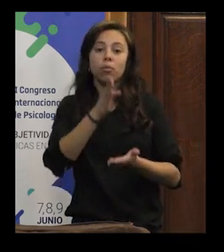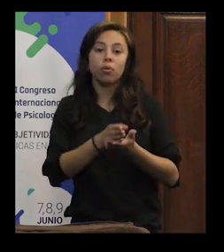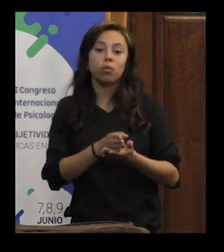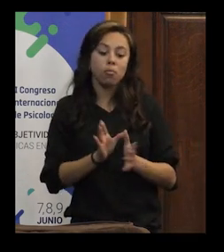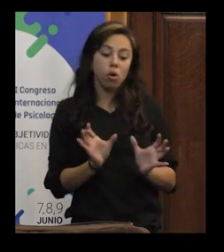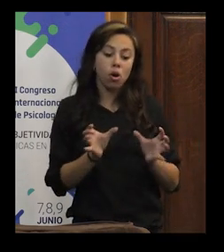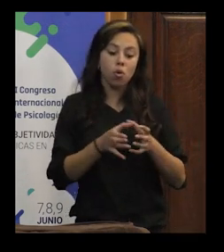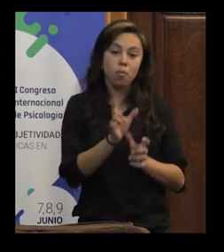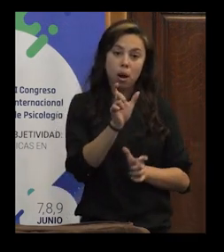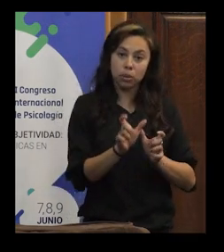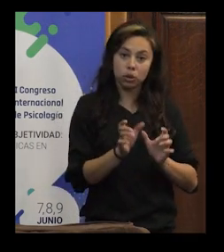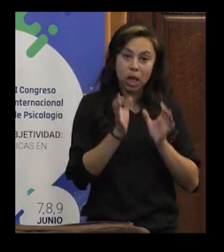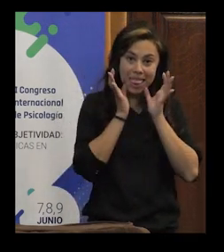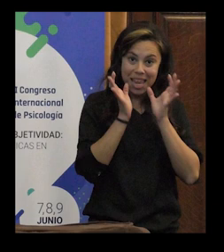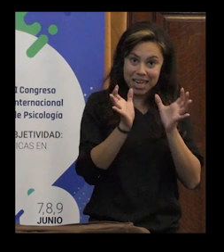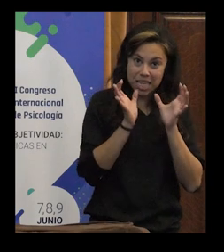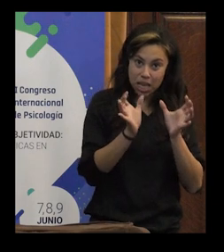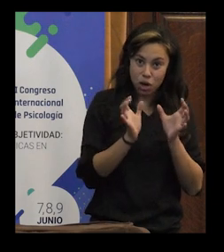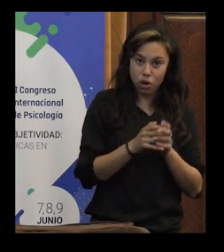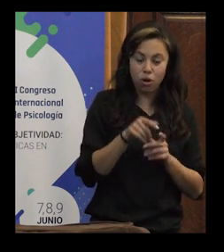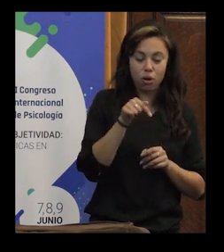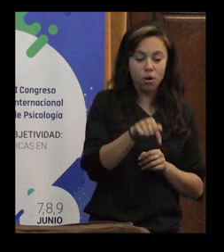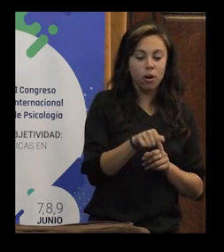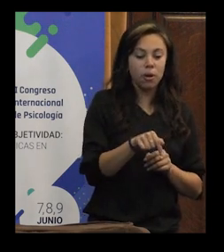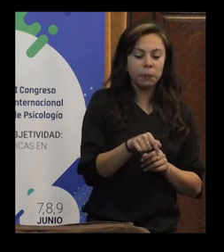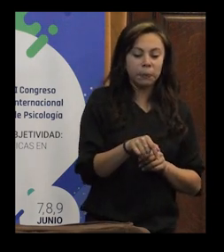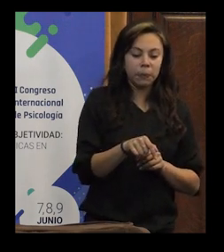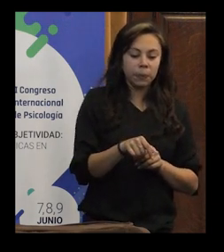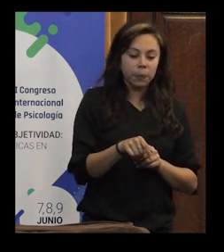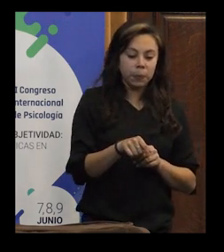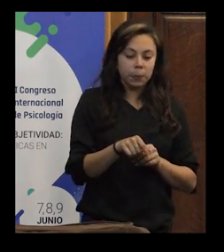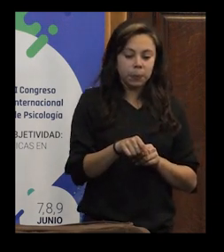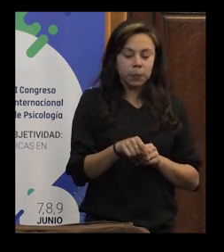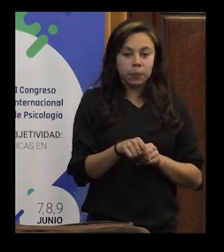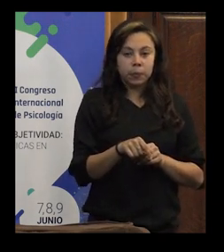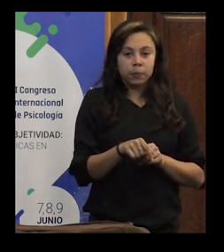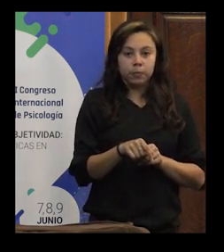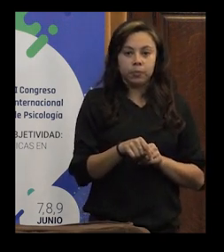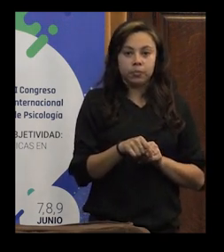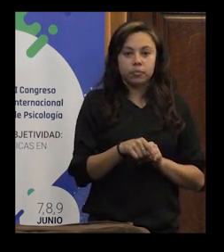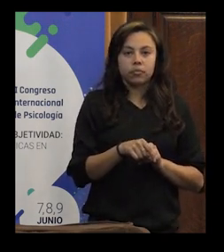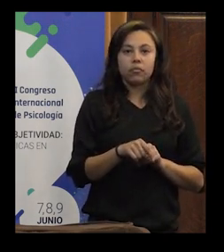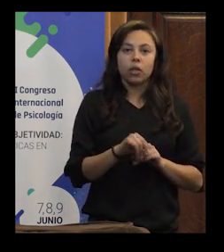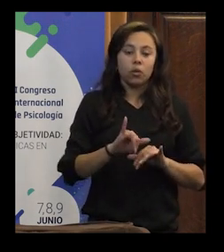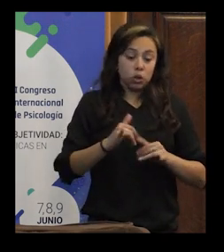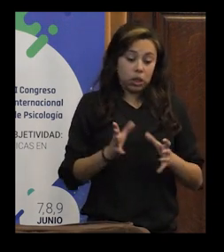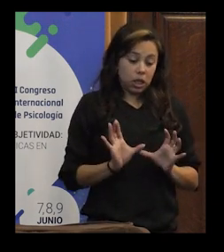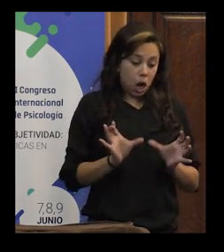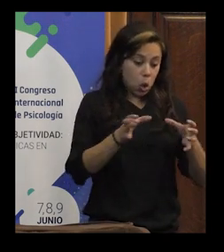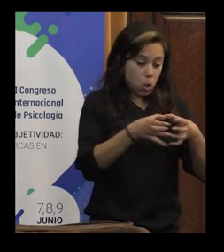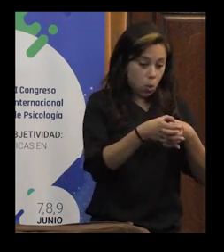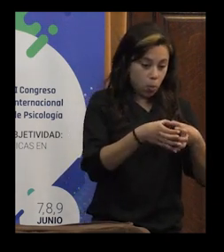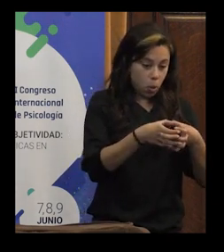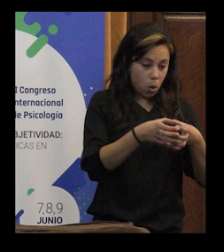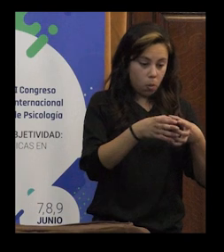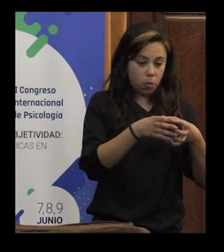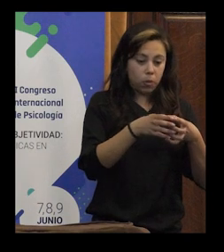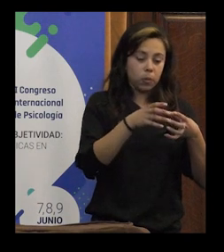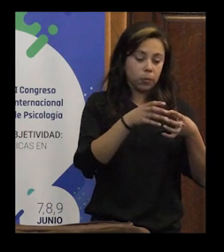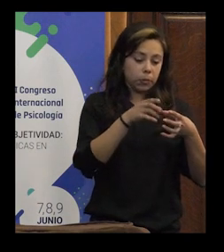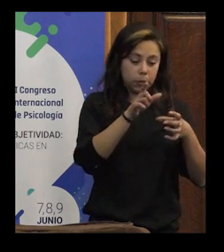riesgo, la incorporación del riesgo genera nuevas tareas como la